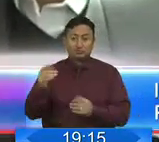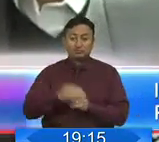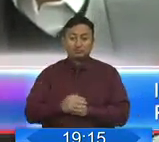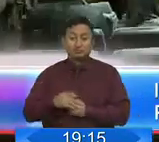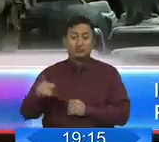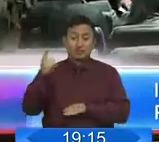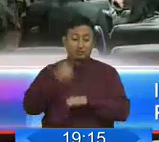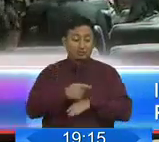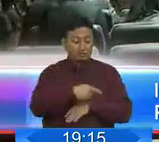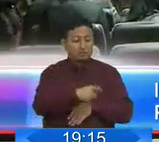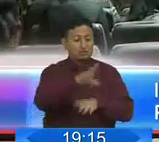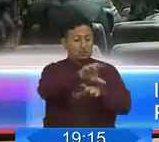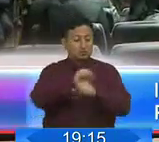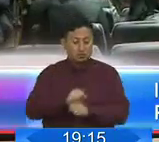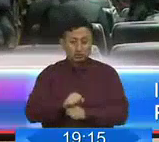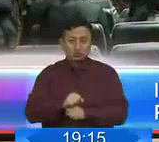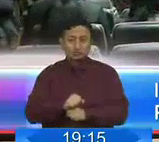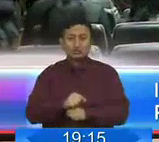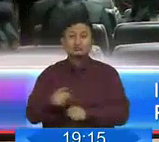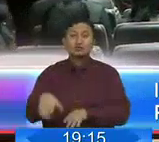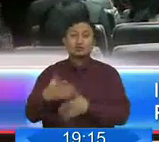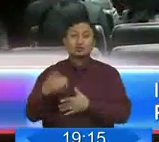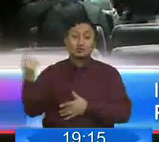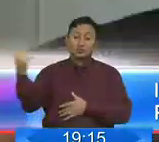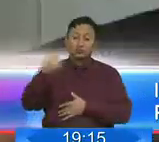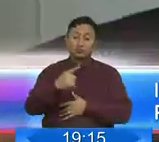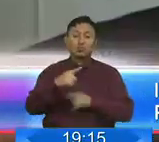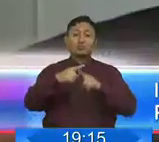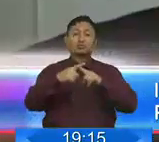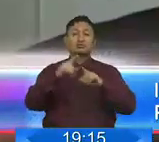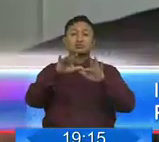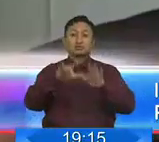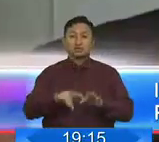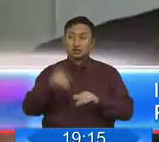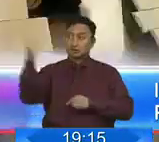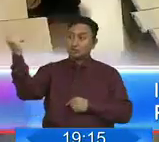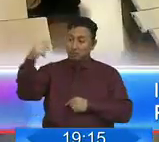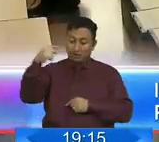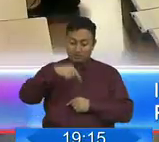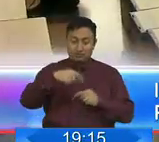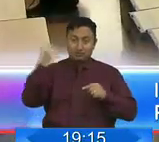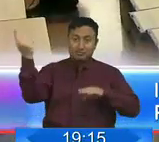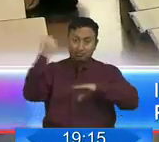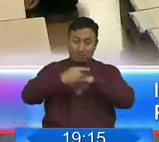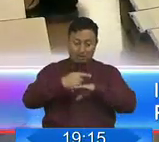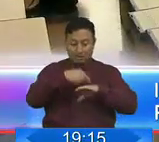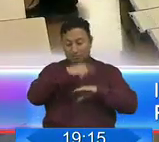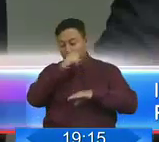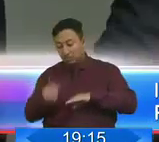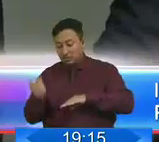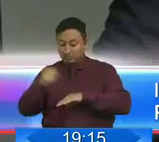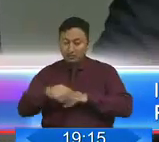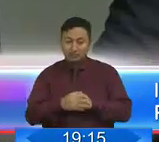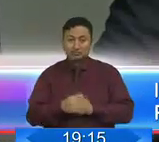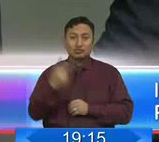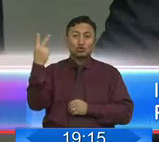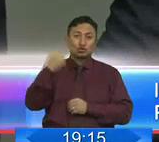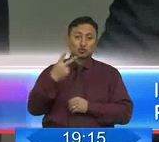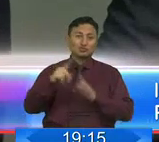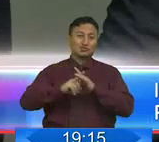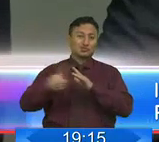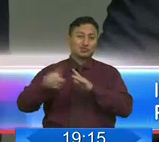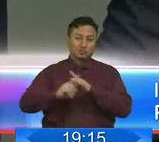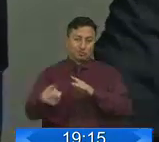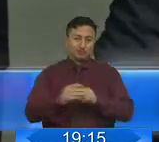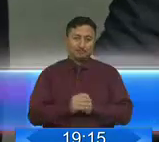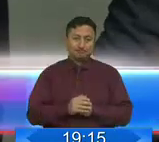secuestro, a través del exsecretario nacional de Inteligencia Pablo Romero, los dos actualmente prófugos. Bueno, cuando